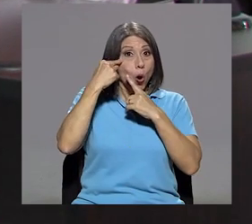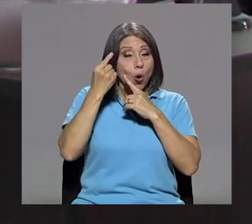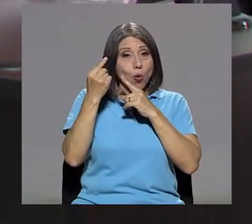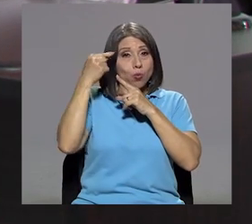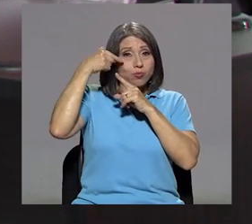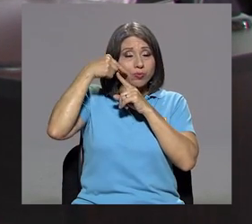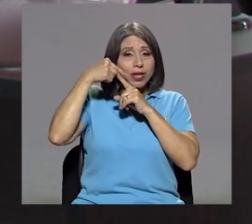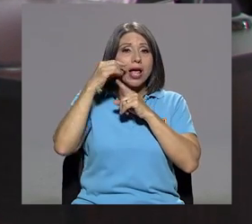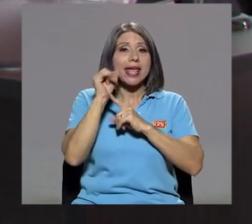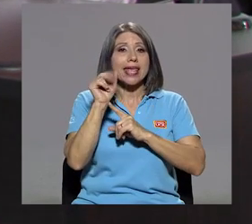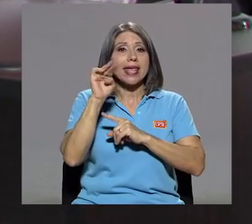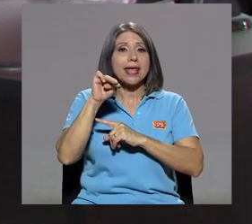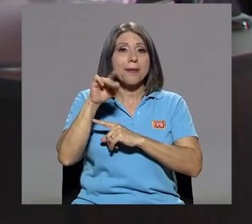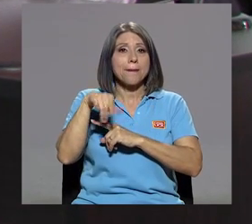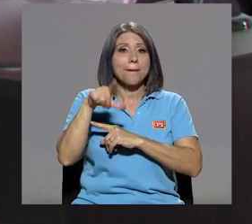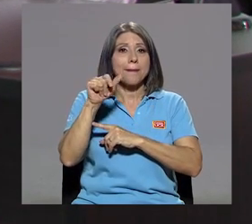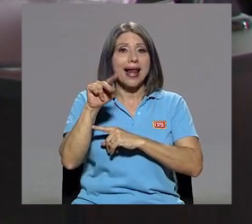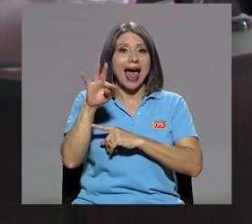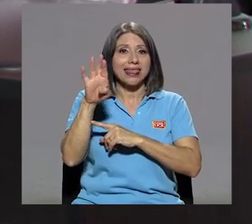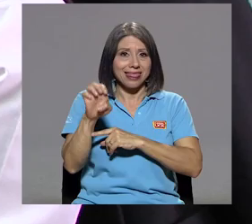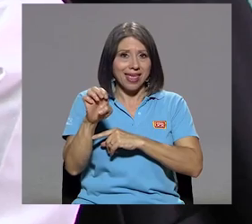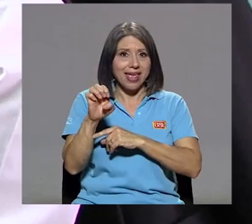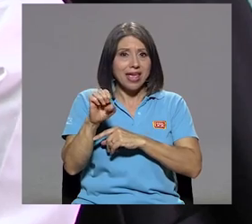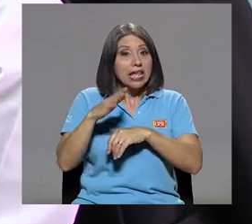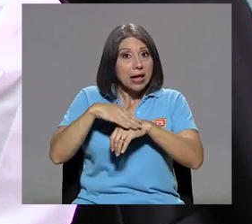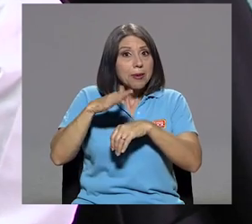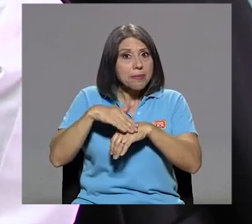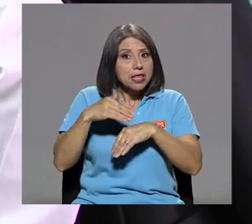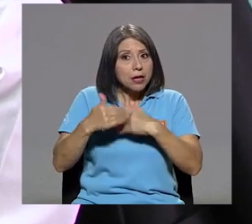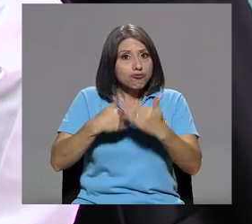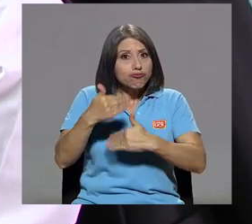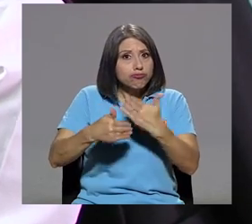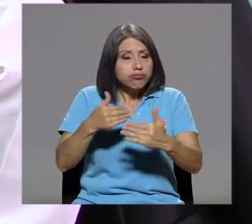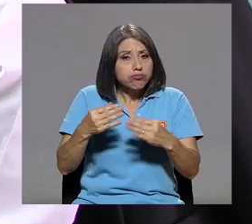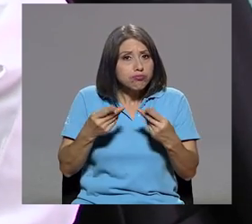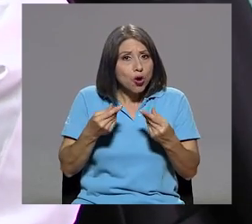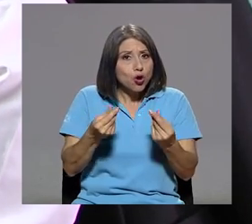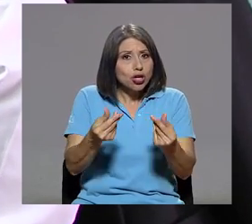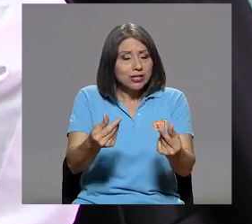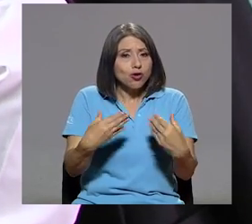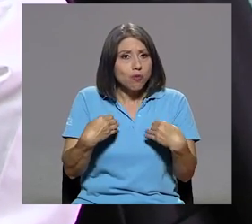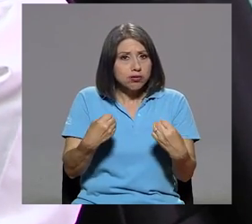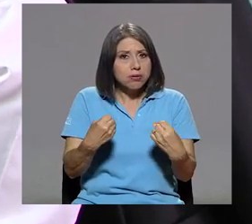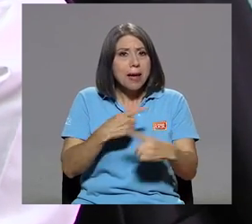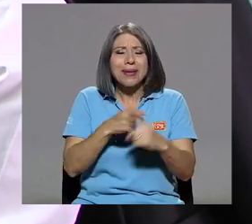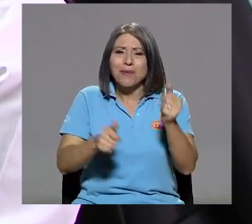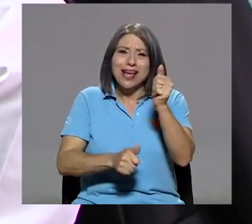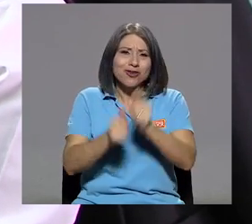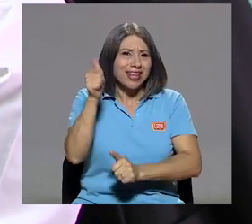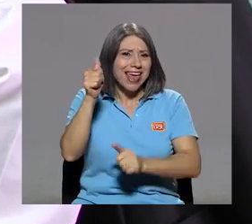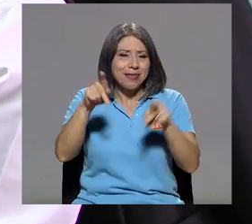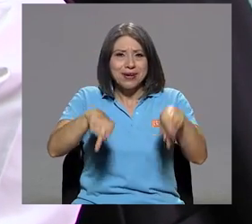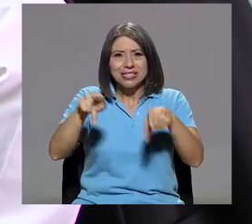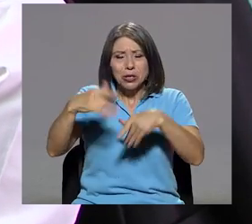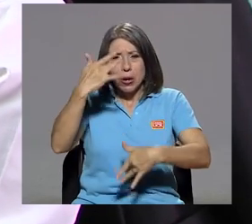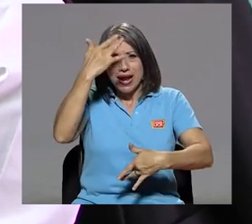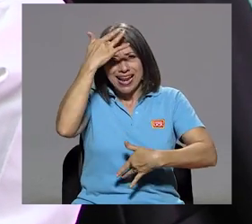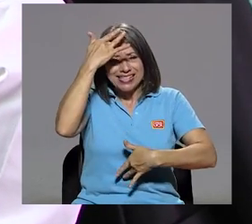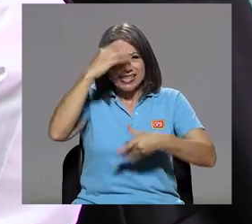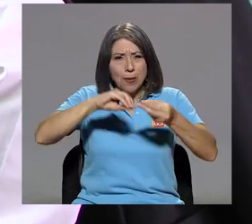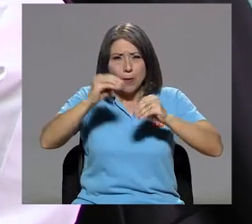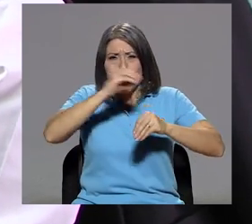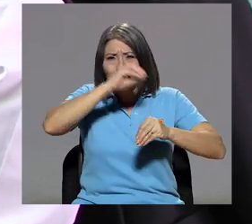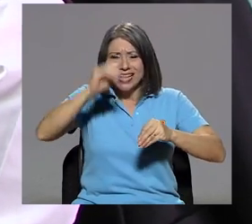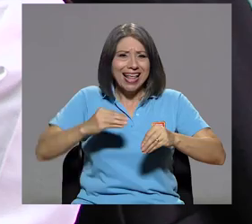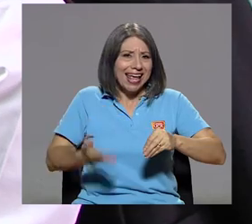que permiten mejorar el drenaje y entonces acelerar este proceso. Pero normalmente la mayoría de los pacientes, un gran, gran